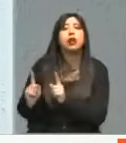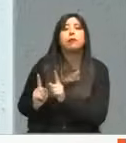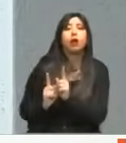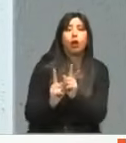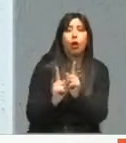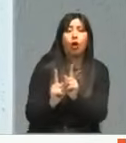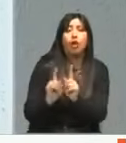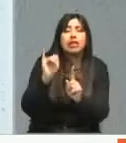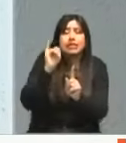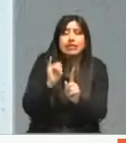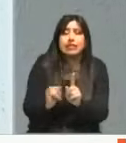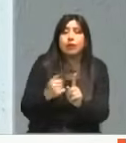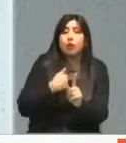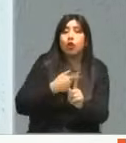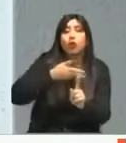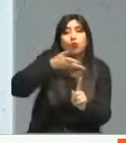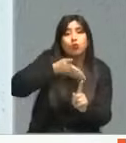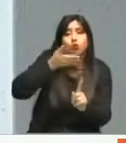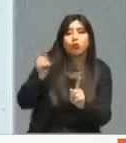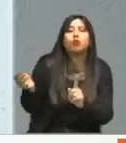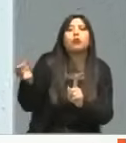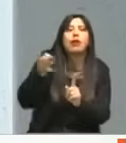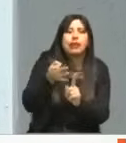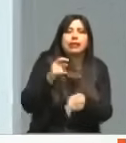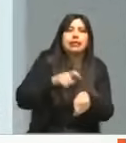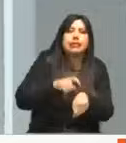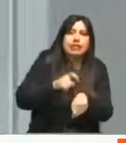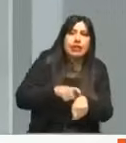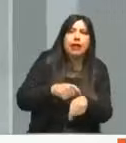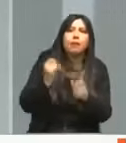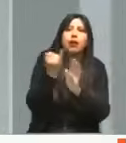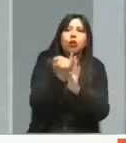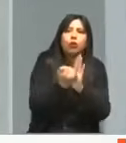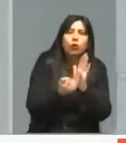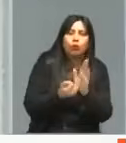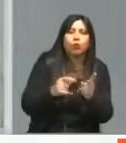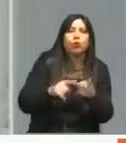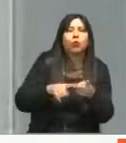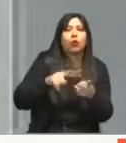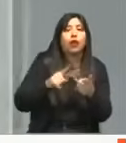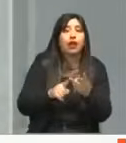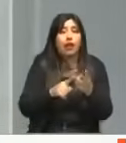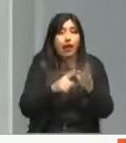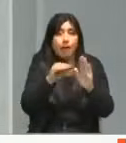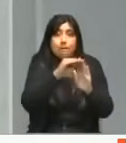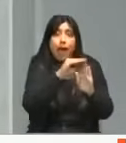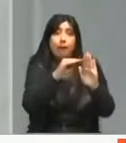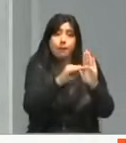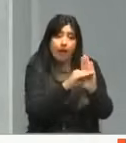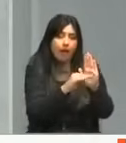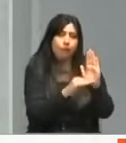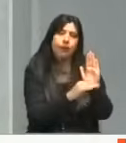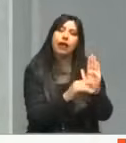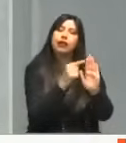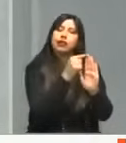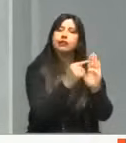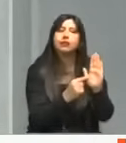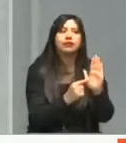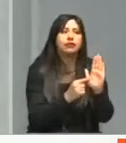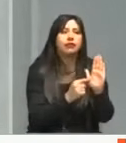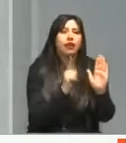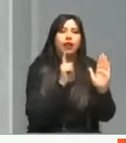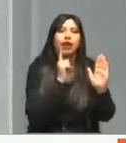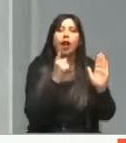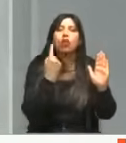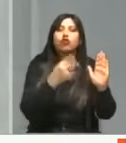cada ceremonia que hago, marcándome los tiempos, dándome las instrucciones, porque cada paso tiene su